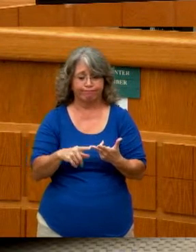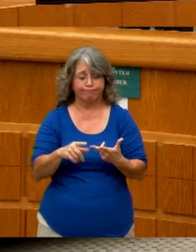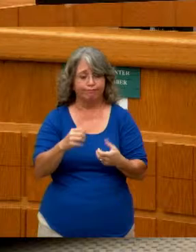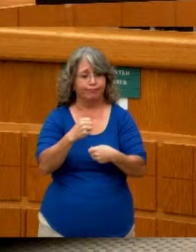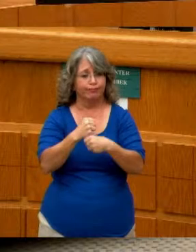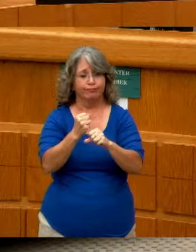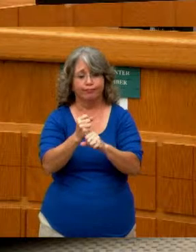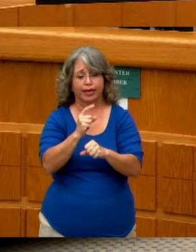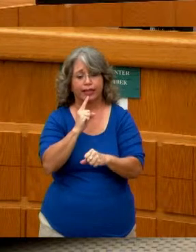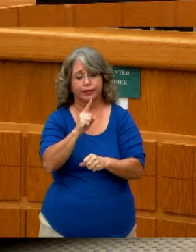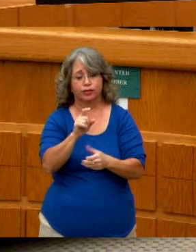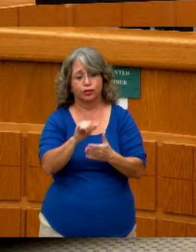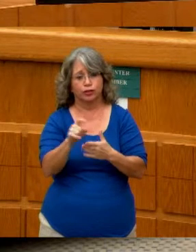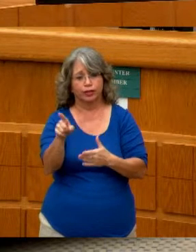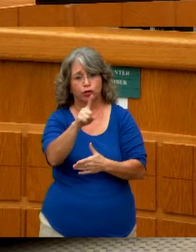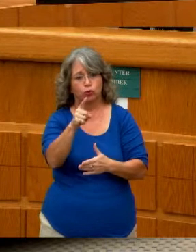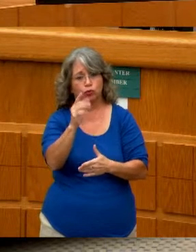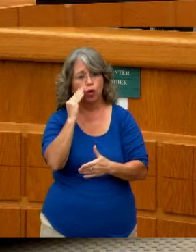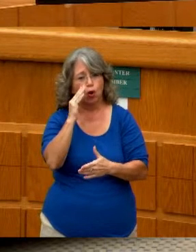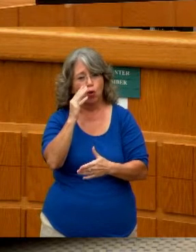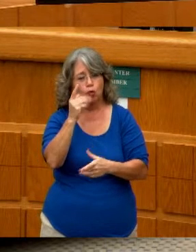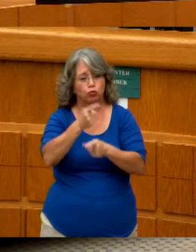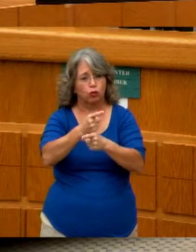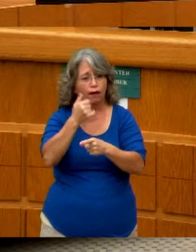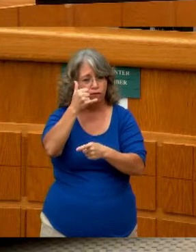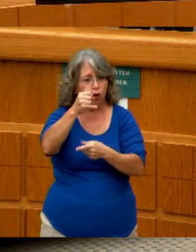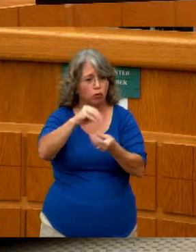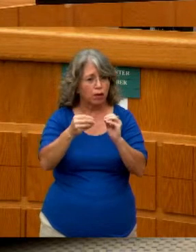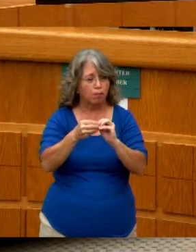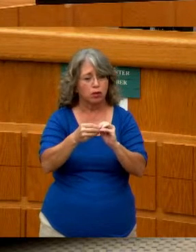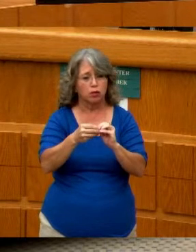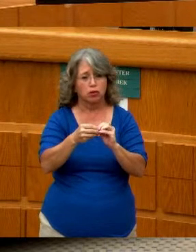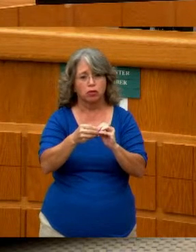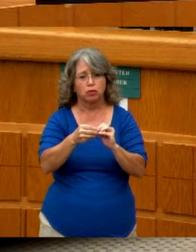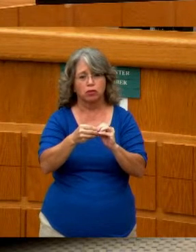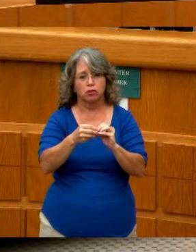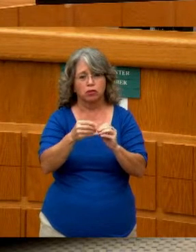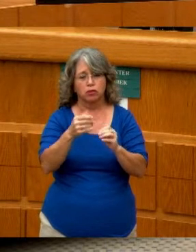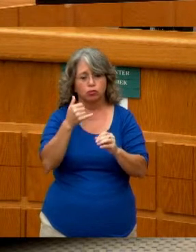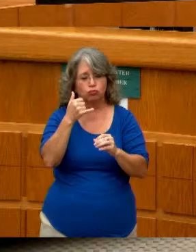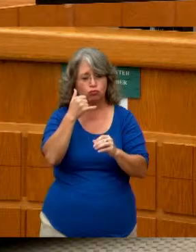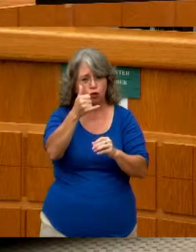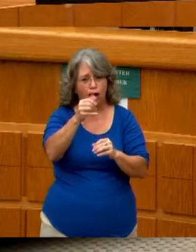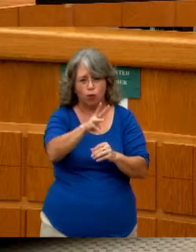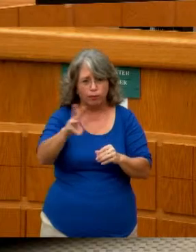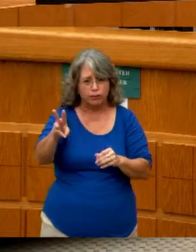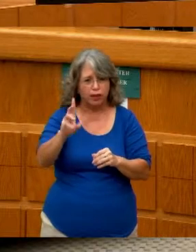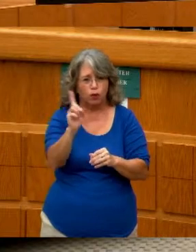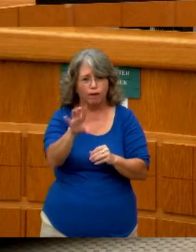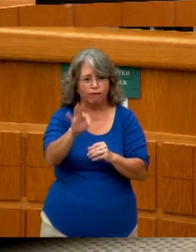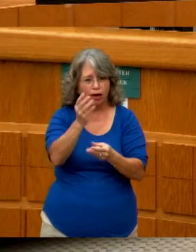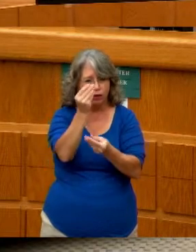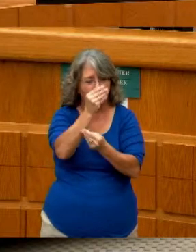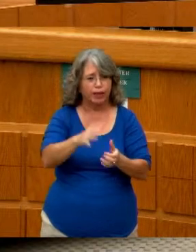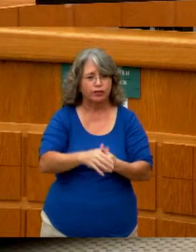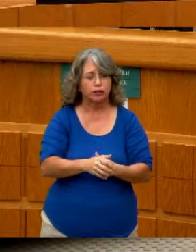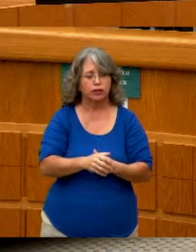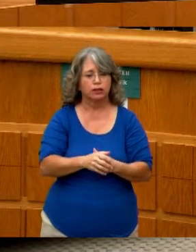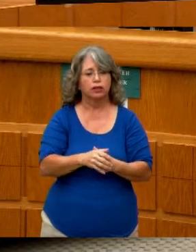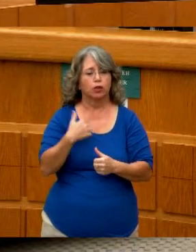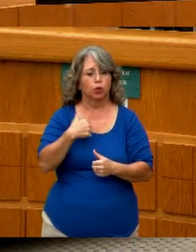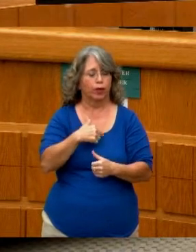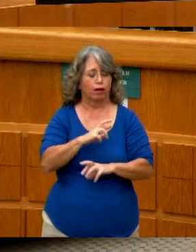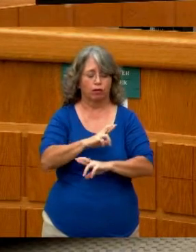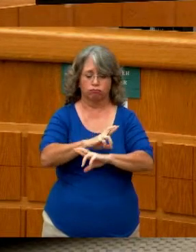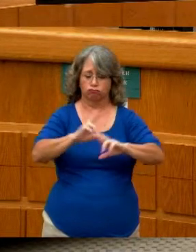election resources, or just making certain that you have the right phone numbers and the right websites. We